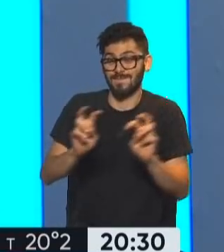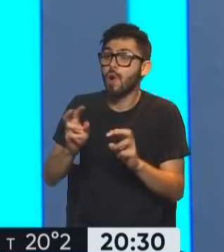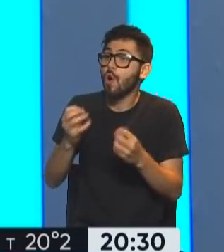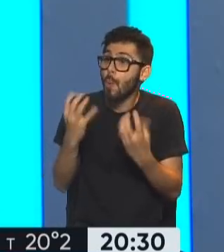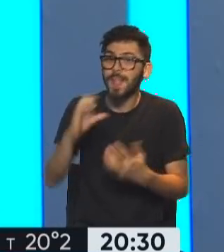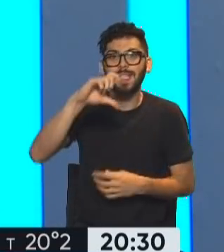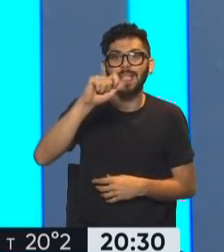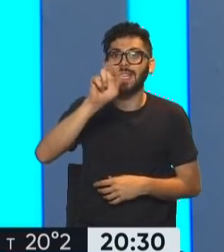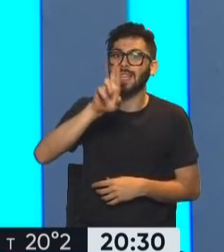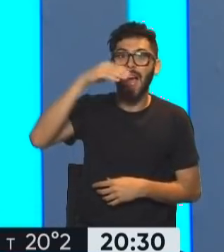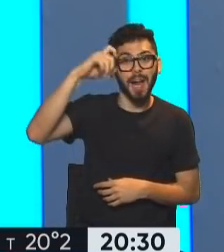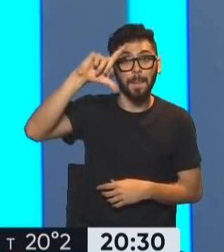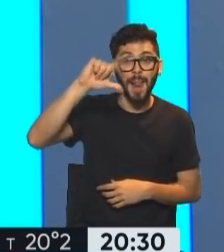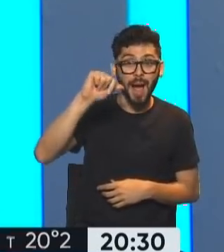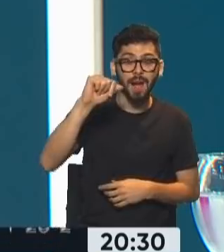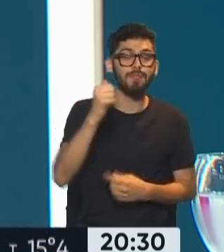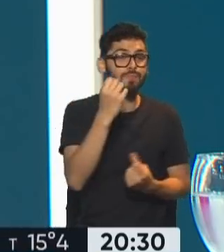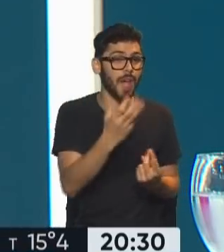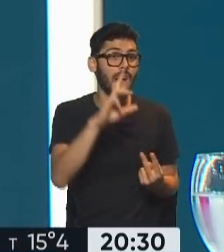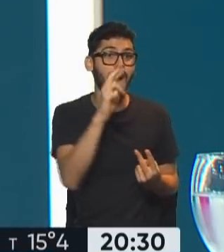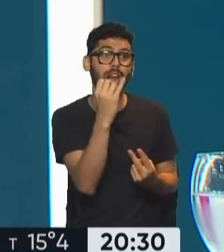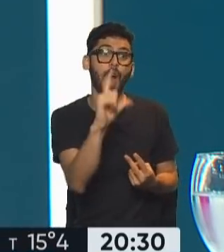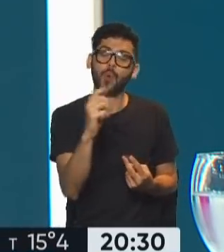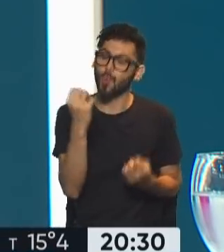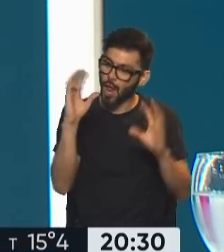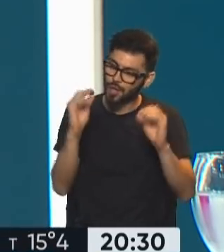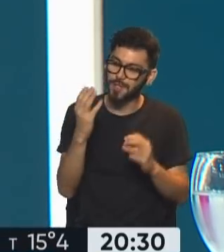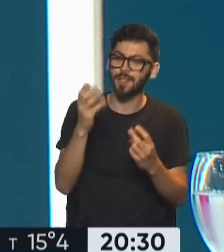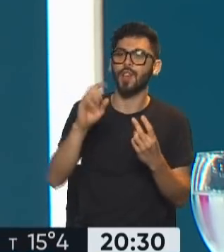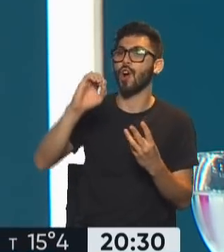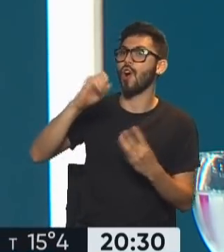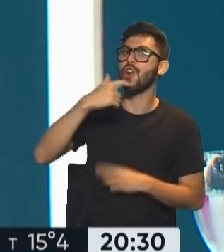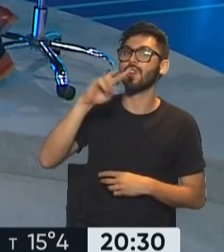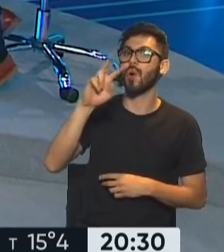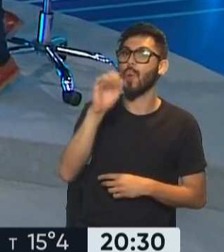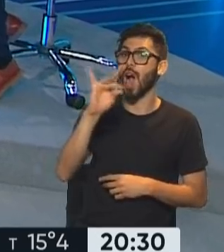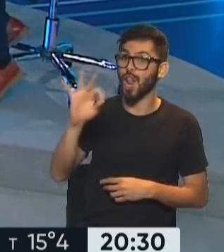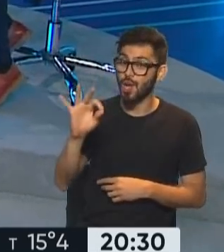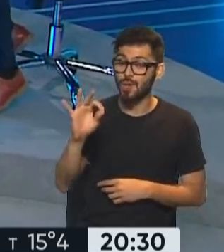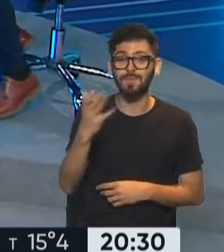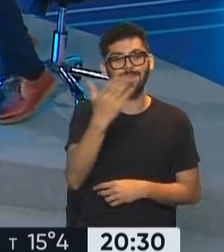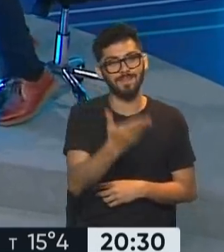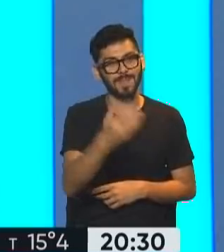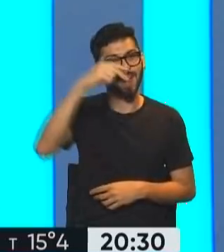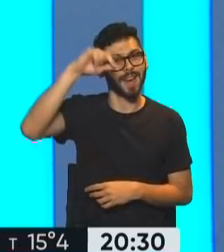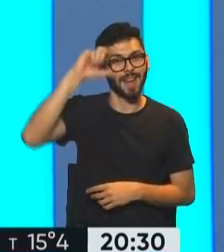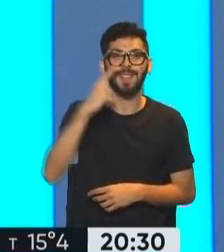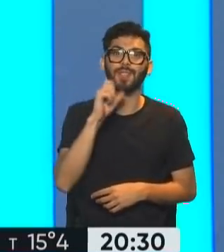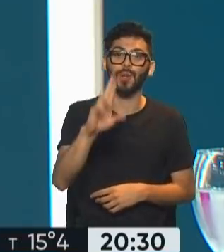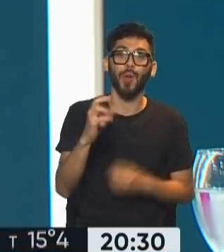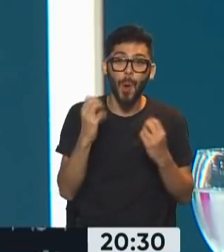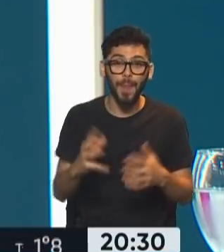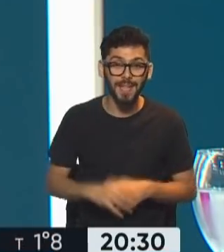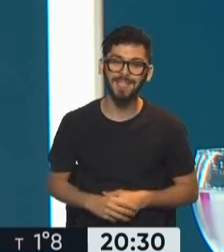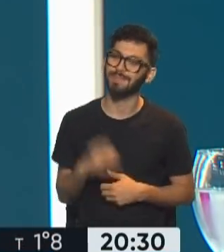Bienvenida. Bien, Carmela noches. Bárbaro. Raúl Timerman, bienvenido. Buenas noches, ¿qué tal? Osvaldo Quiroga, ¿cómo le va? ¿Cómo va? ¿Qué tal? Y el señor Néstor Espósito. ¿Cómo estás,